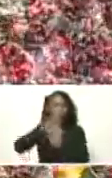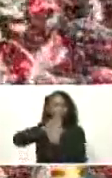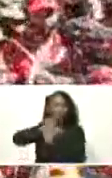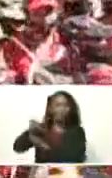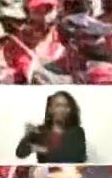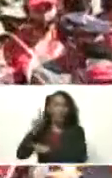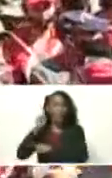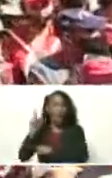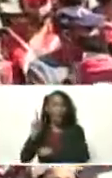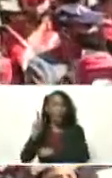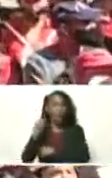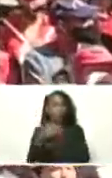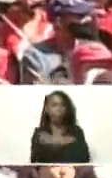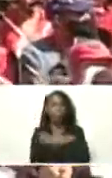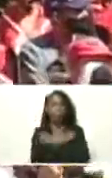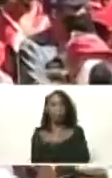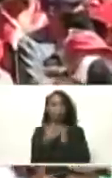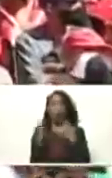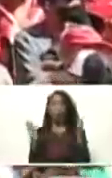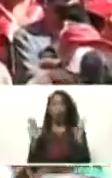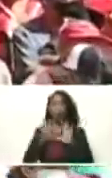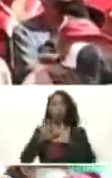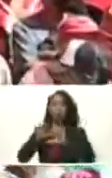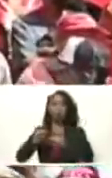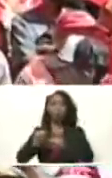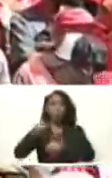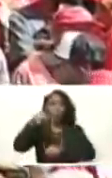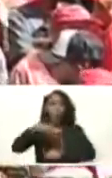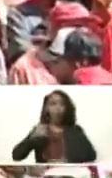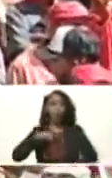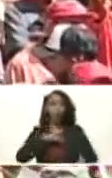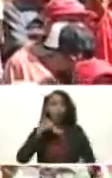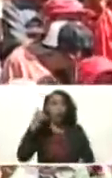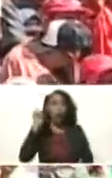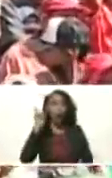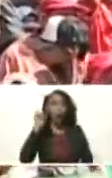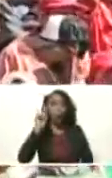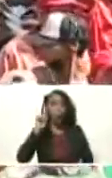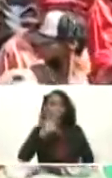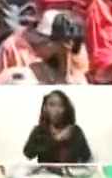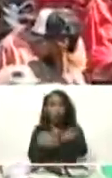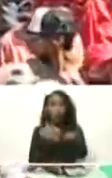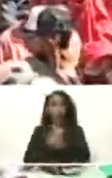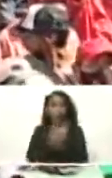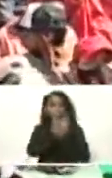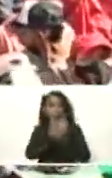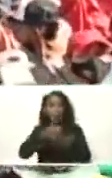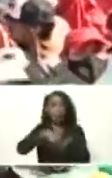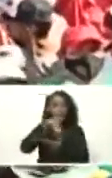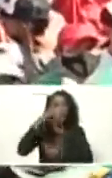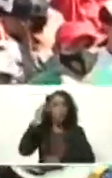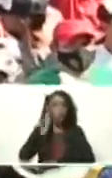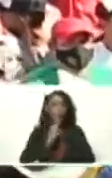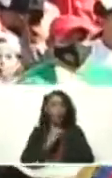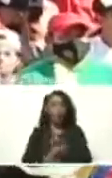aquellos que se entregaban al imperialismo. Hoy nosotros contamos con una Fuerza Armada Nacional